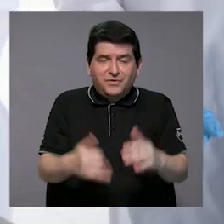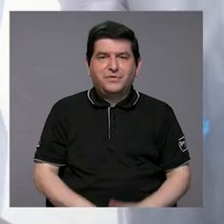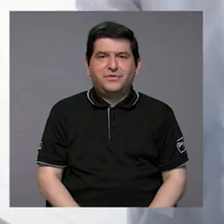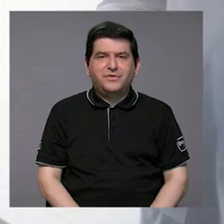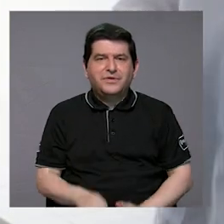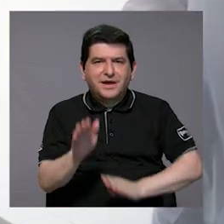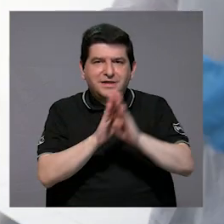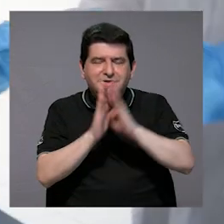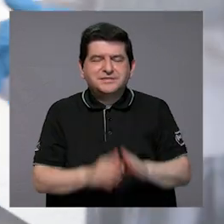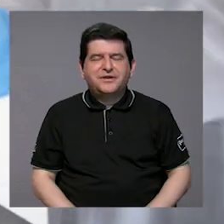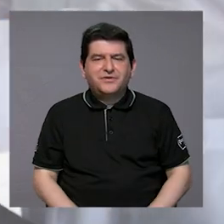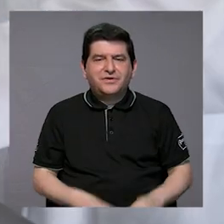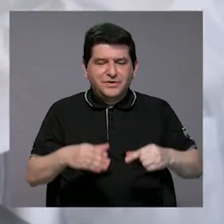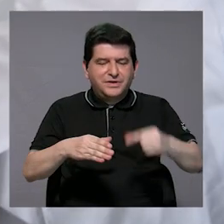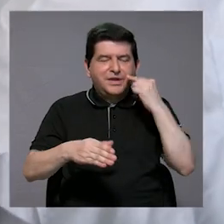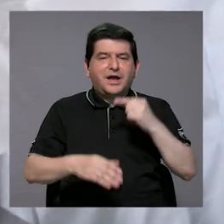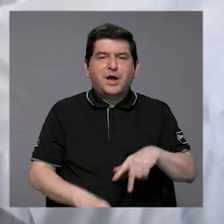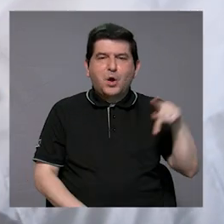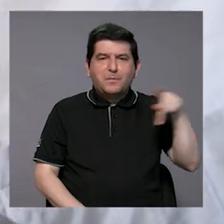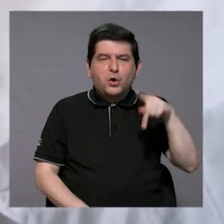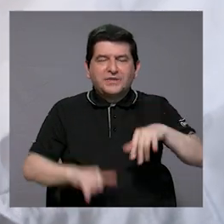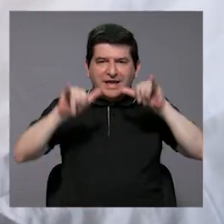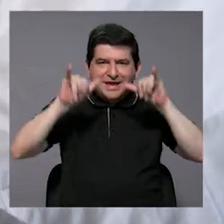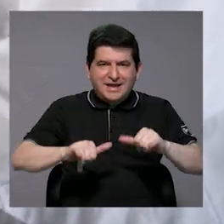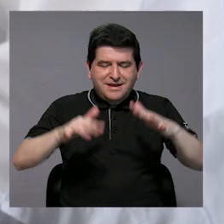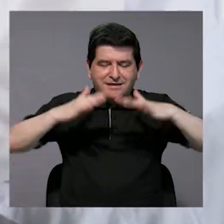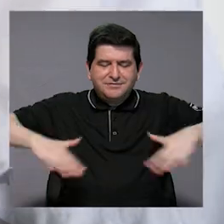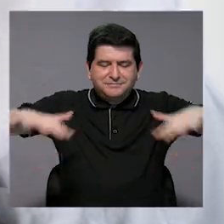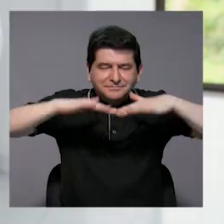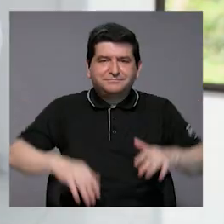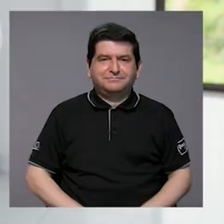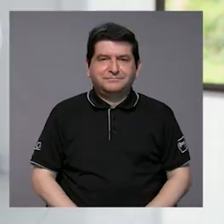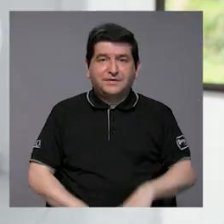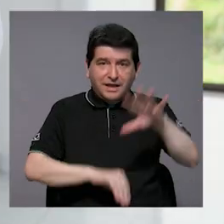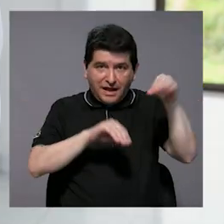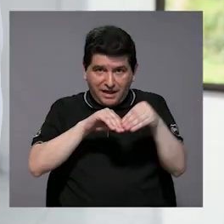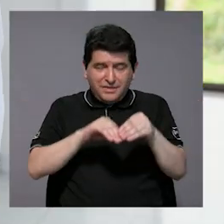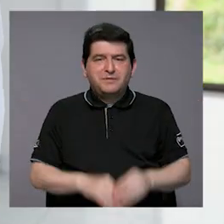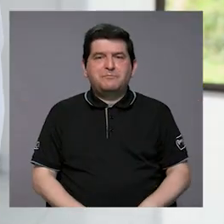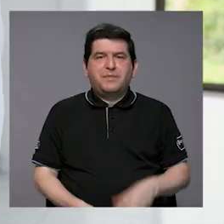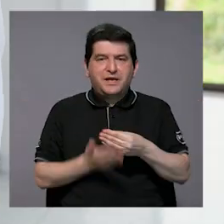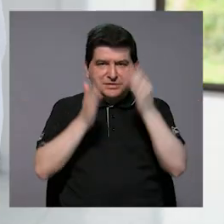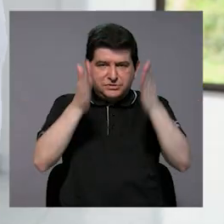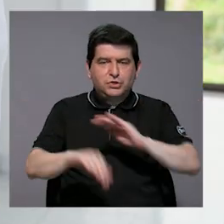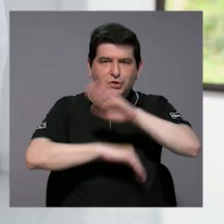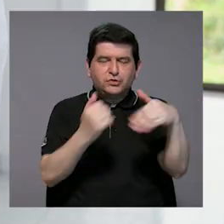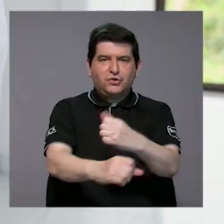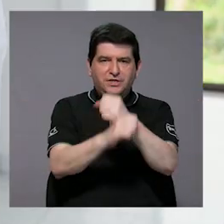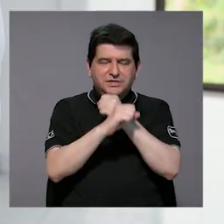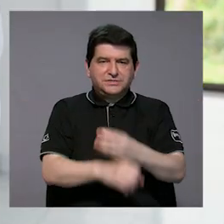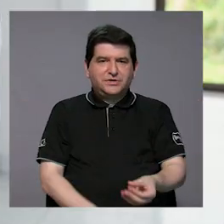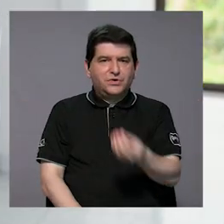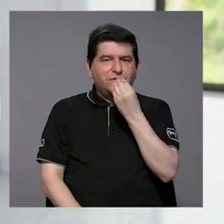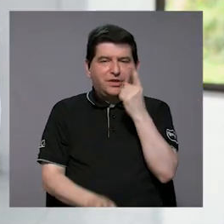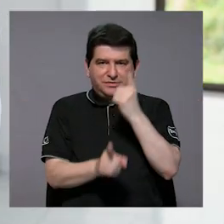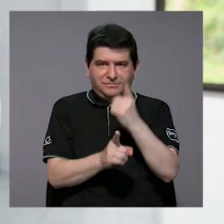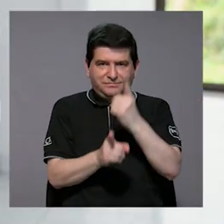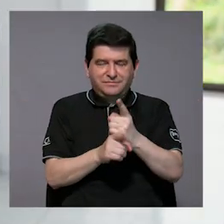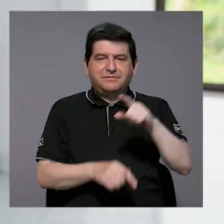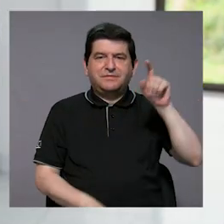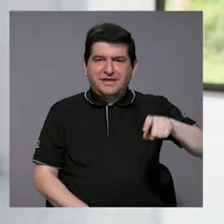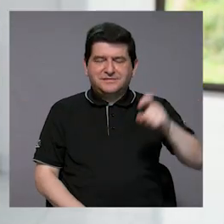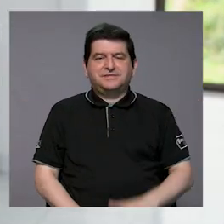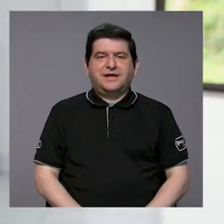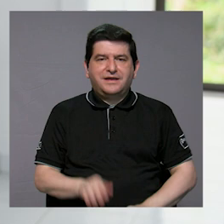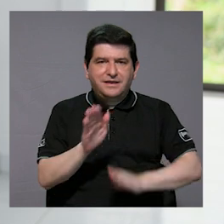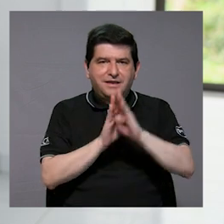BioCric en este momento busca desarrollar snacks con proteína sustentable ambientalmente y que además le ofrezcan al consumidor todas las garantías